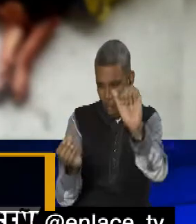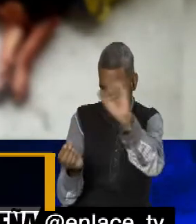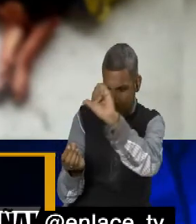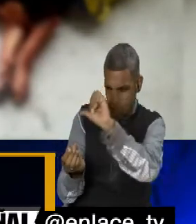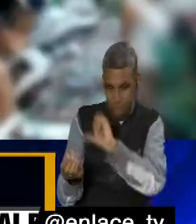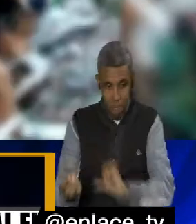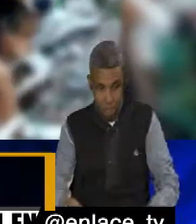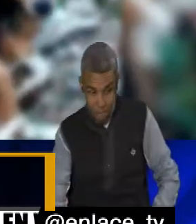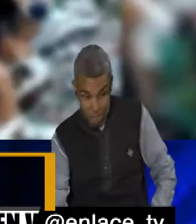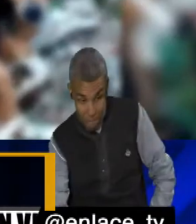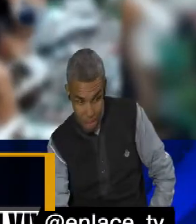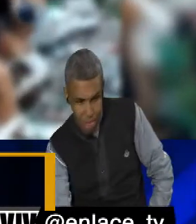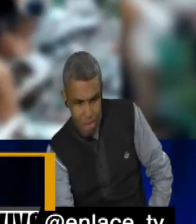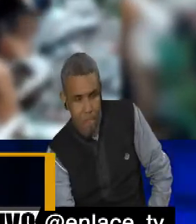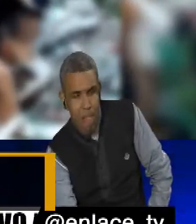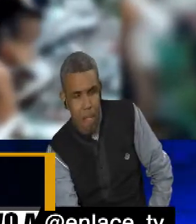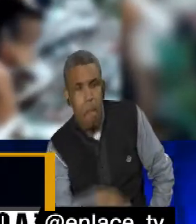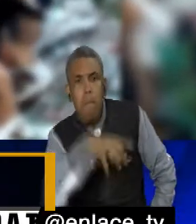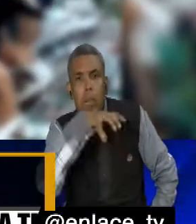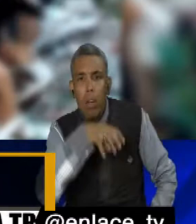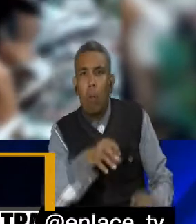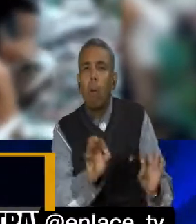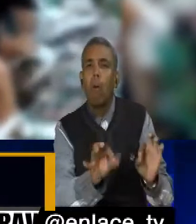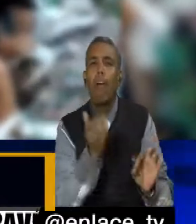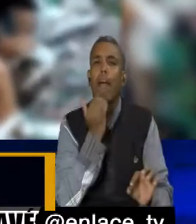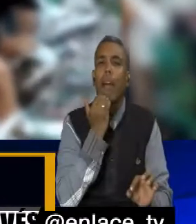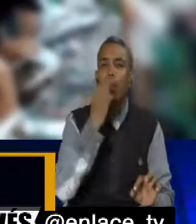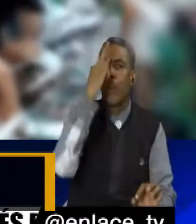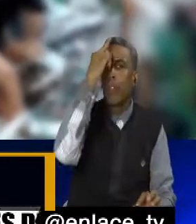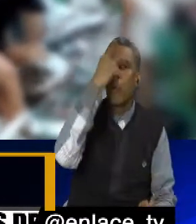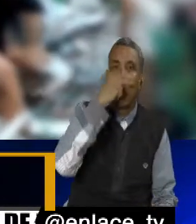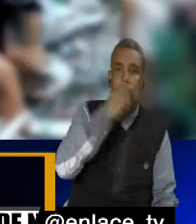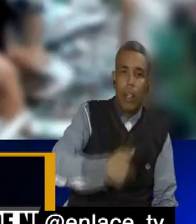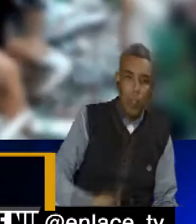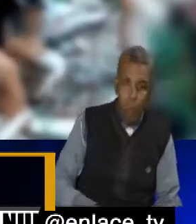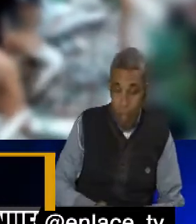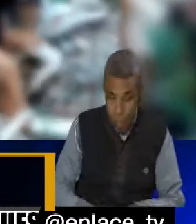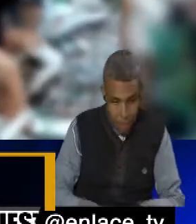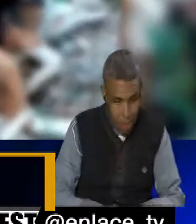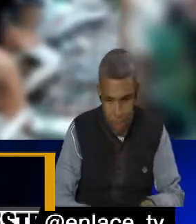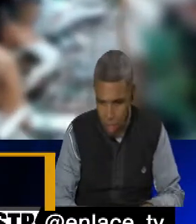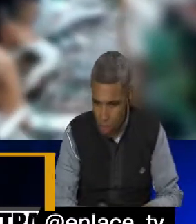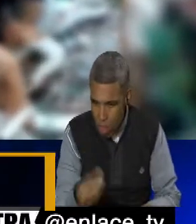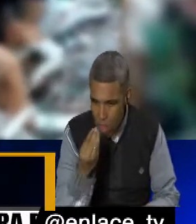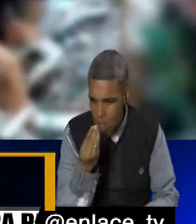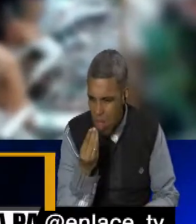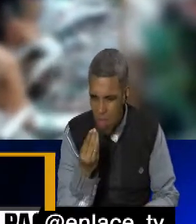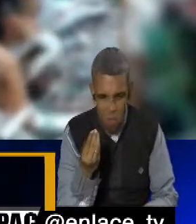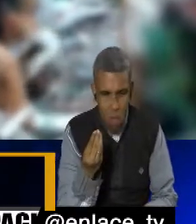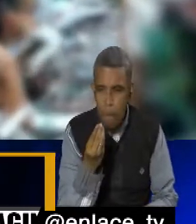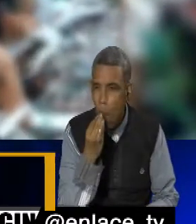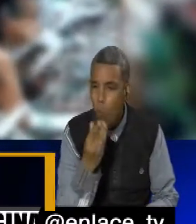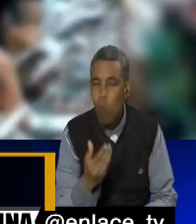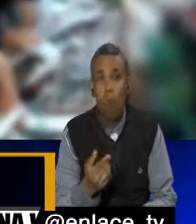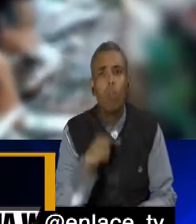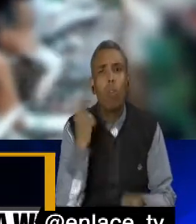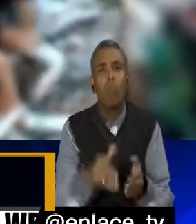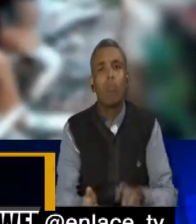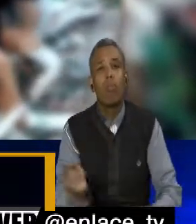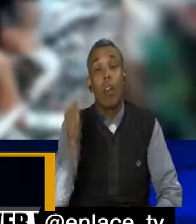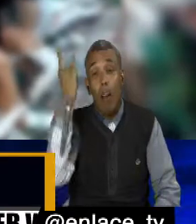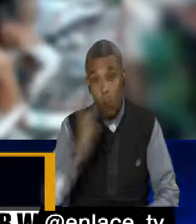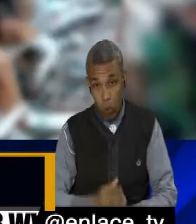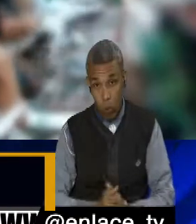Voy a preguntarle a otra de las vecinas de ese sector precisamente eso, ¿qué les preocupa y cuál es el llamado que hacen ustedes a los entes competentes frente a